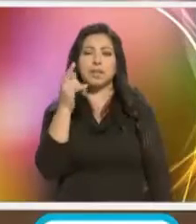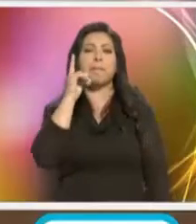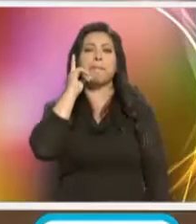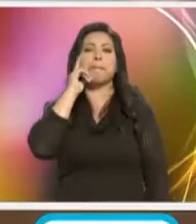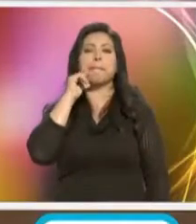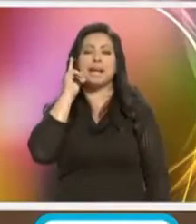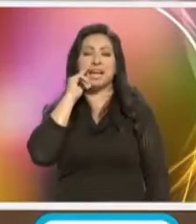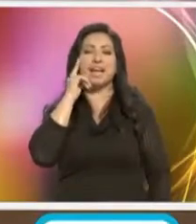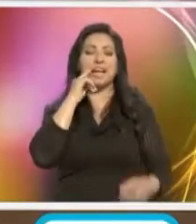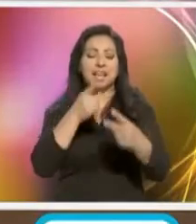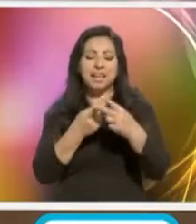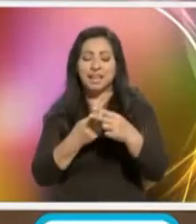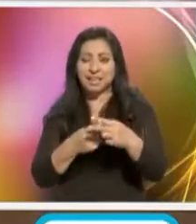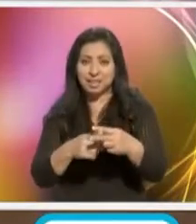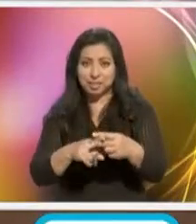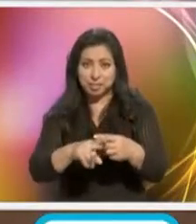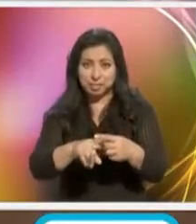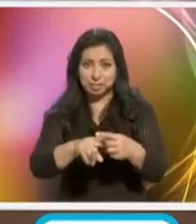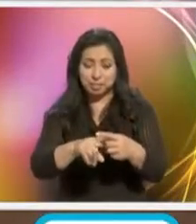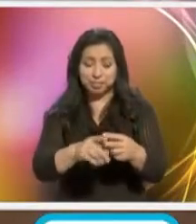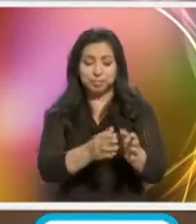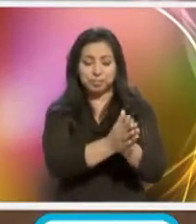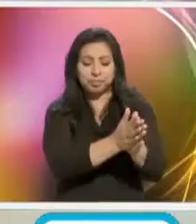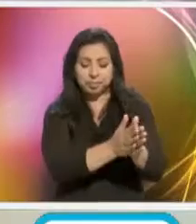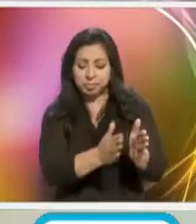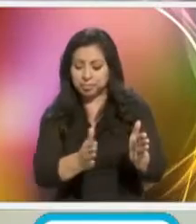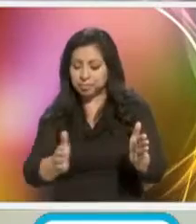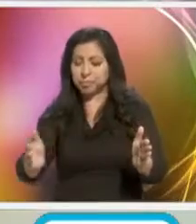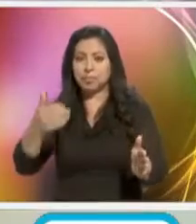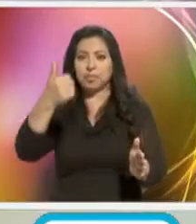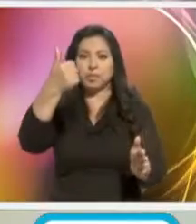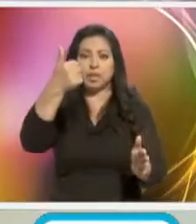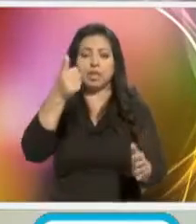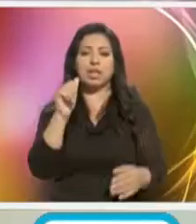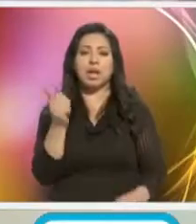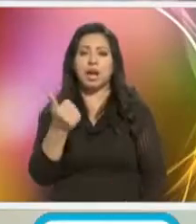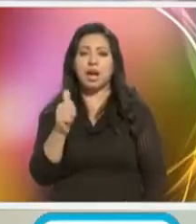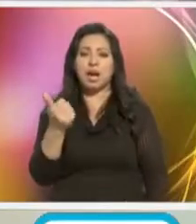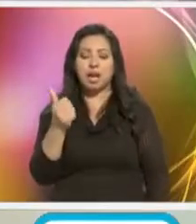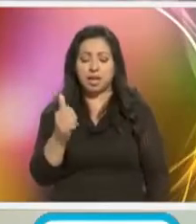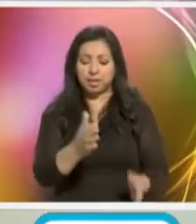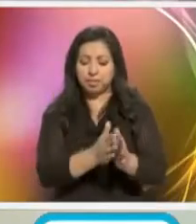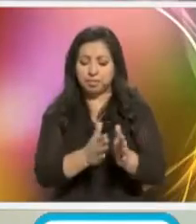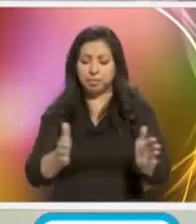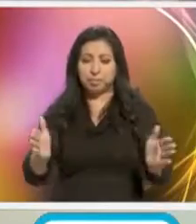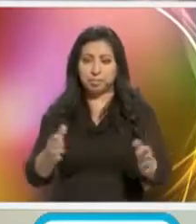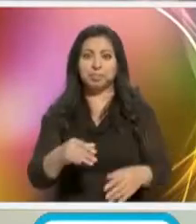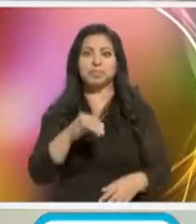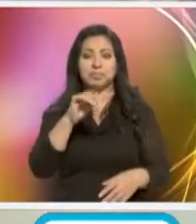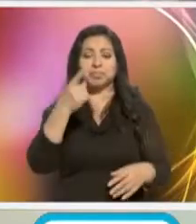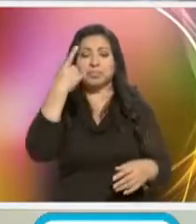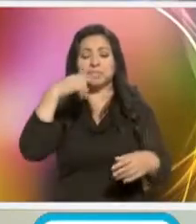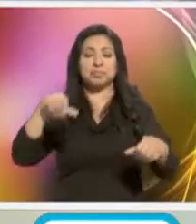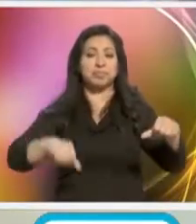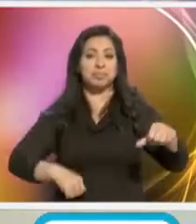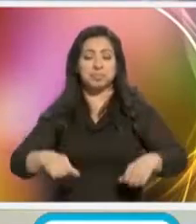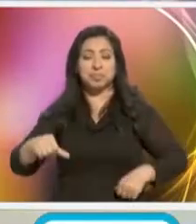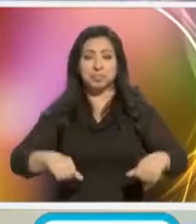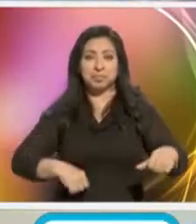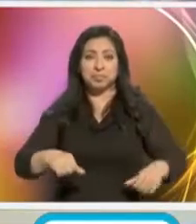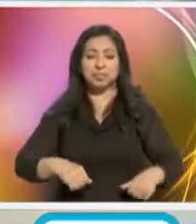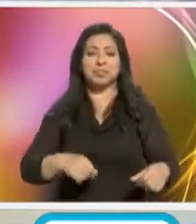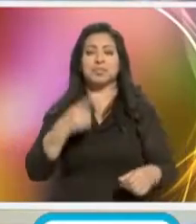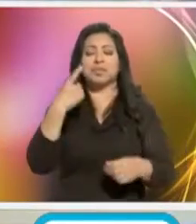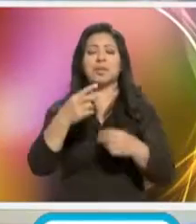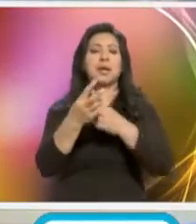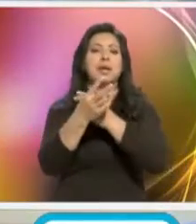viernes, arrancamos mañana y cierra hasta el 6 de agosto. Prácticamente pues es una oferta, como bien decías hace un rato, es una oferta de